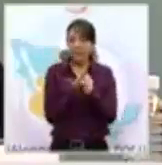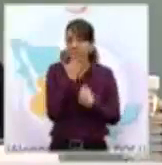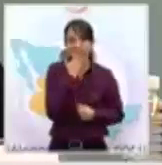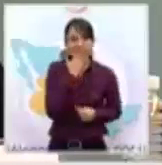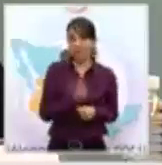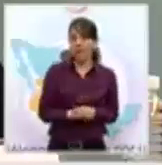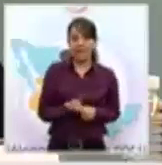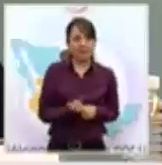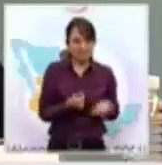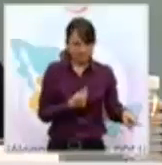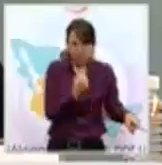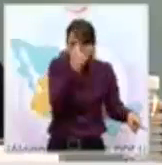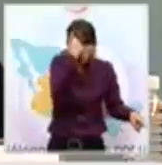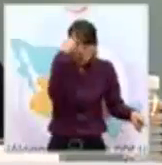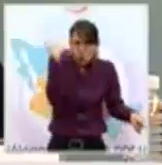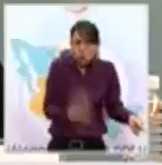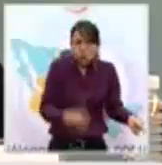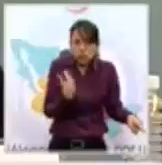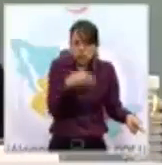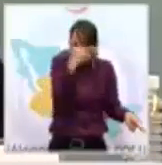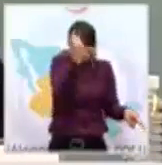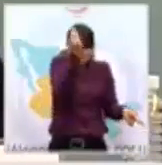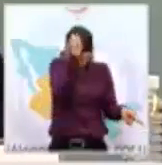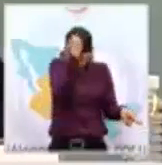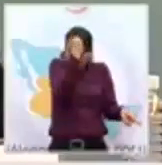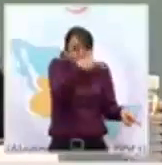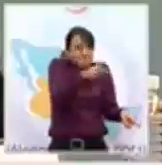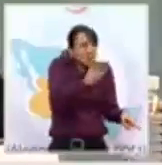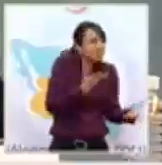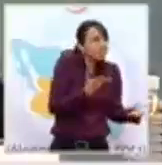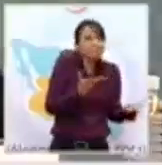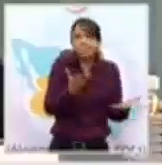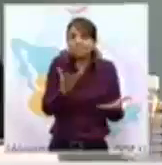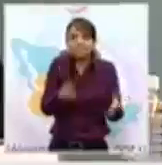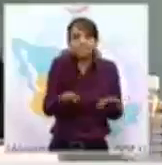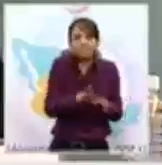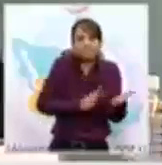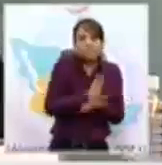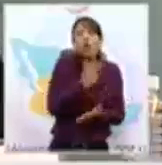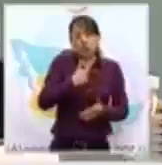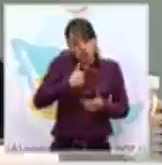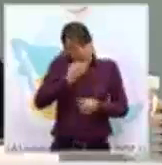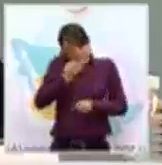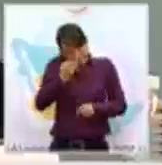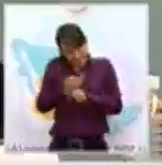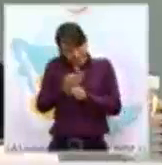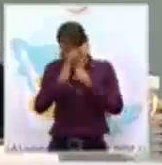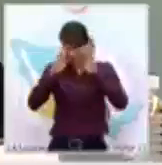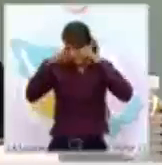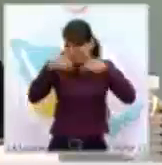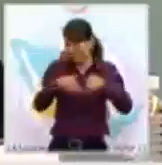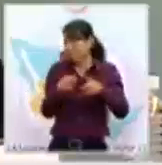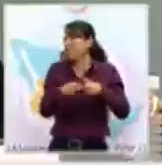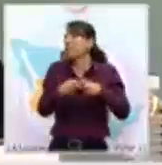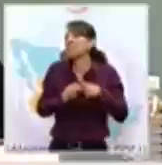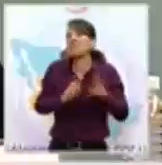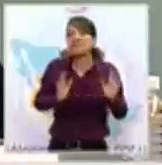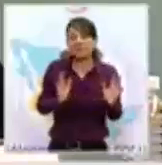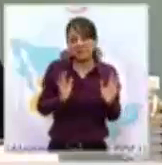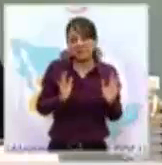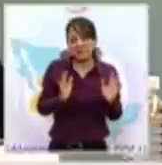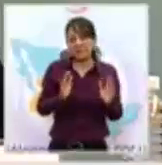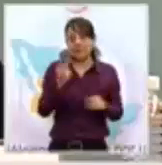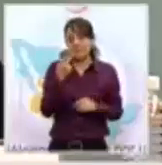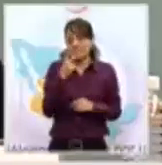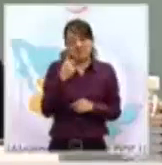desperdicio colectivo de talento. Yo me enfoco, insisto, ahora en matemáticas. Estoy seguro que podríamos ver